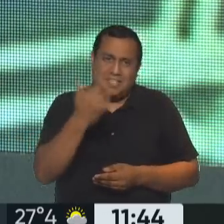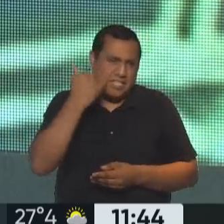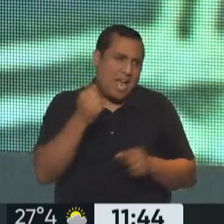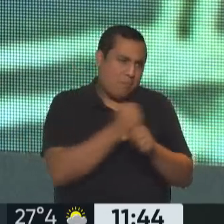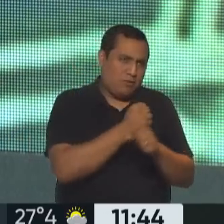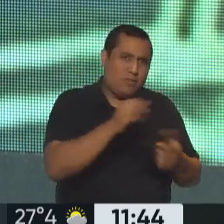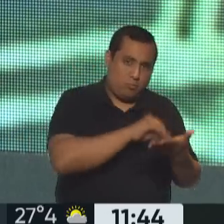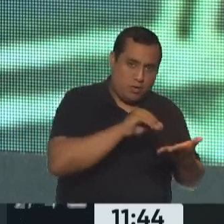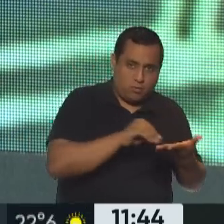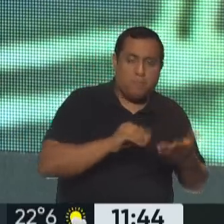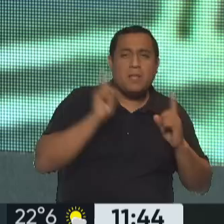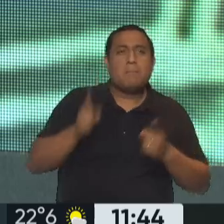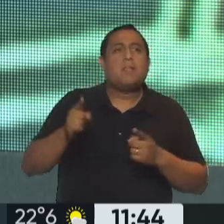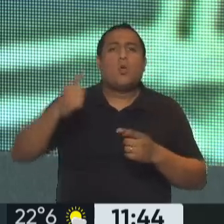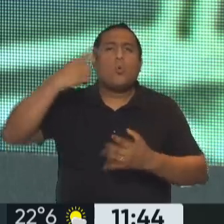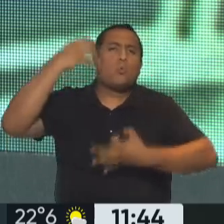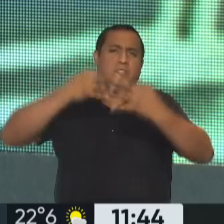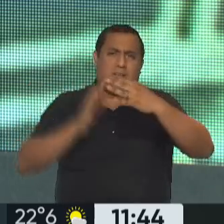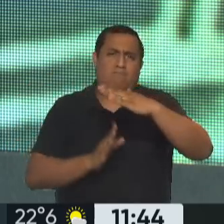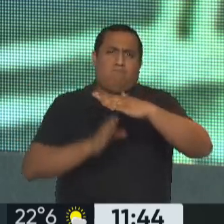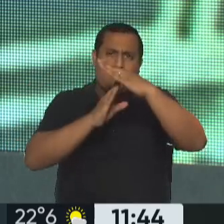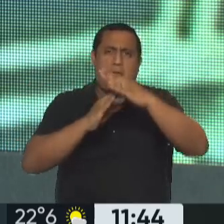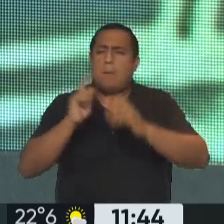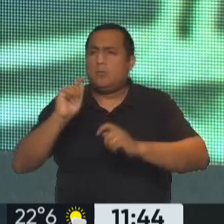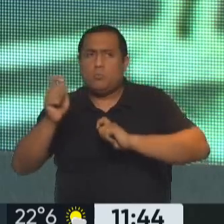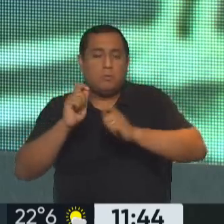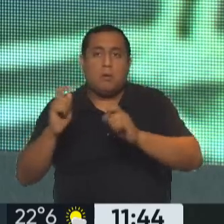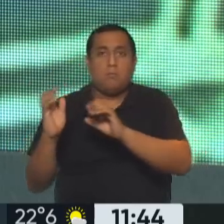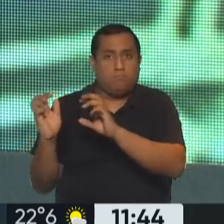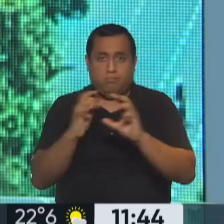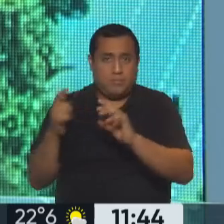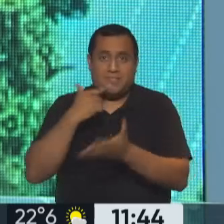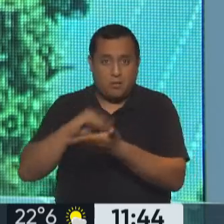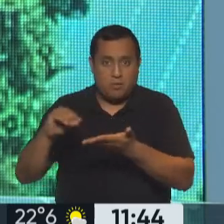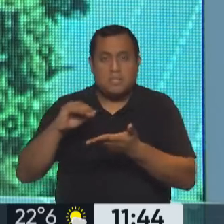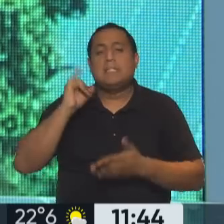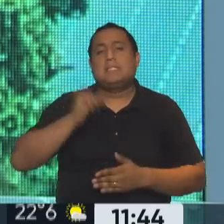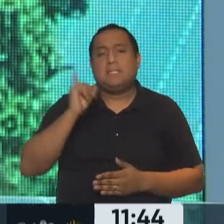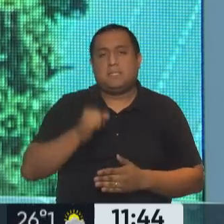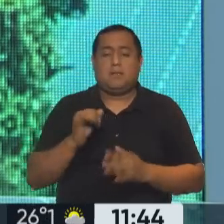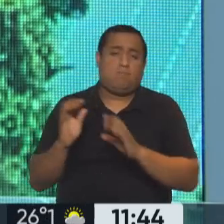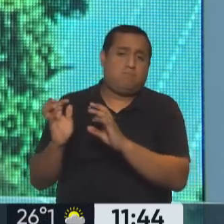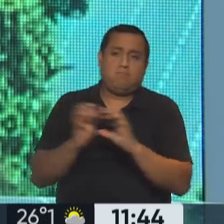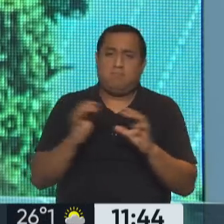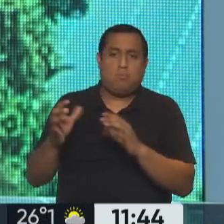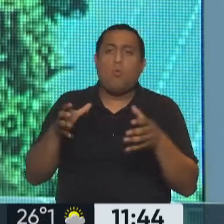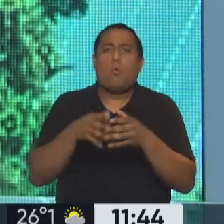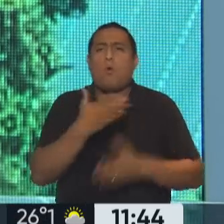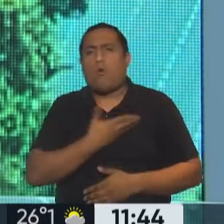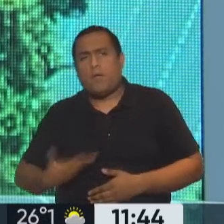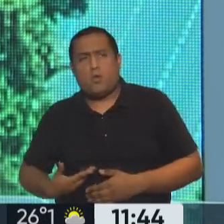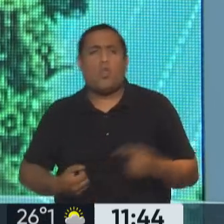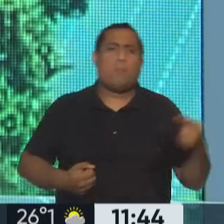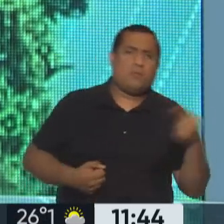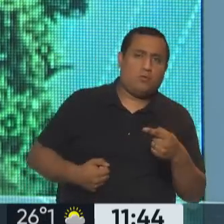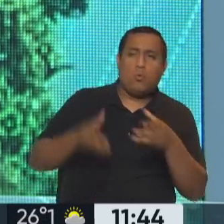las designaciones en el Consejo de la Magistratura formaron parte del debate en la Cámara Alta, ¿Vero? Exactamente, porque sigue la discusión entre el oficialismo y la oposición, entre